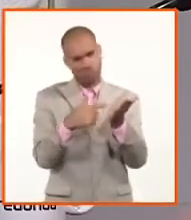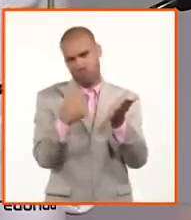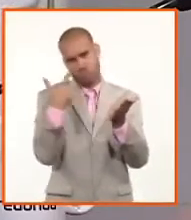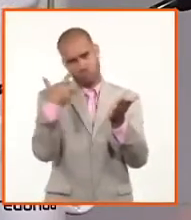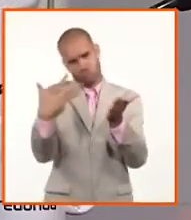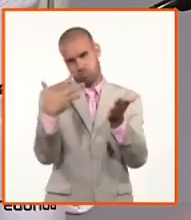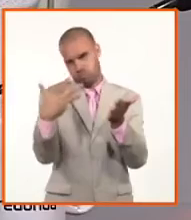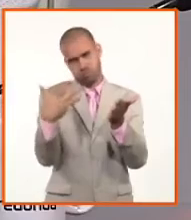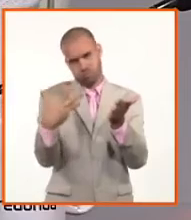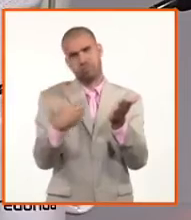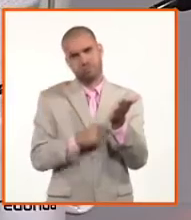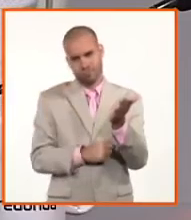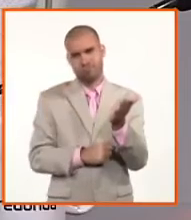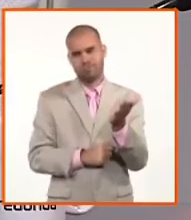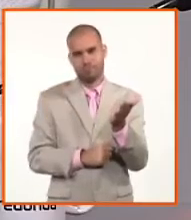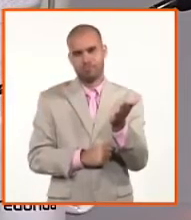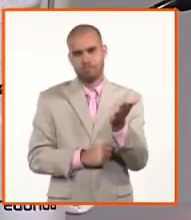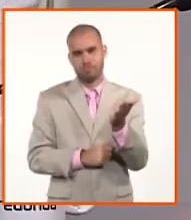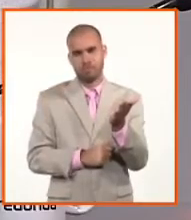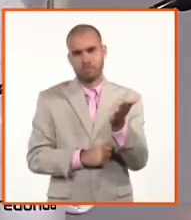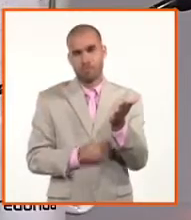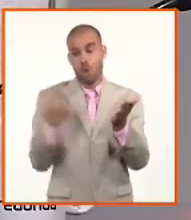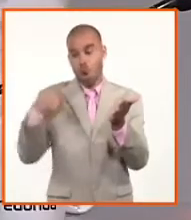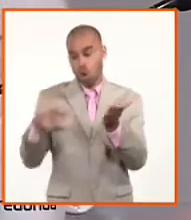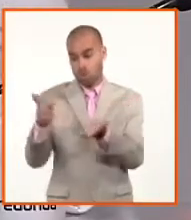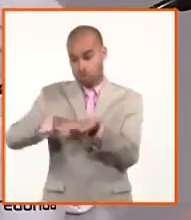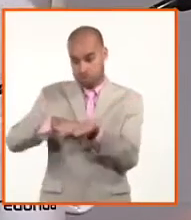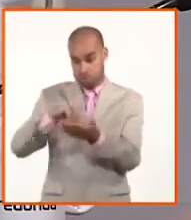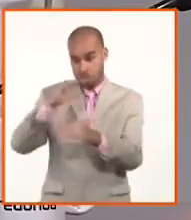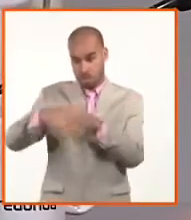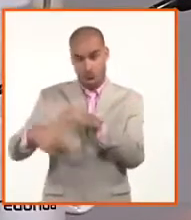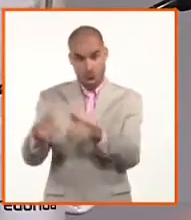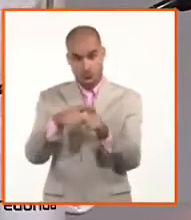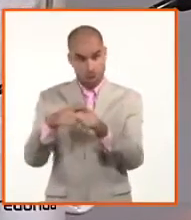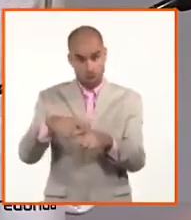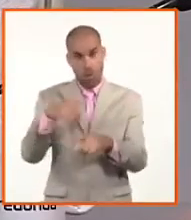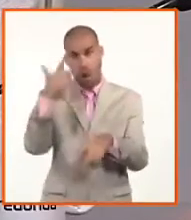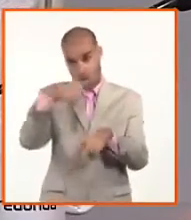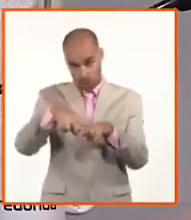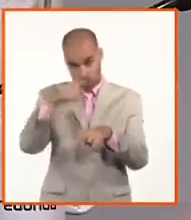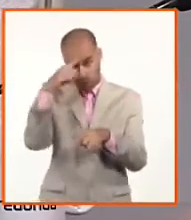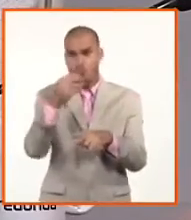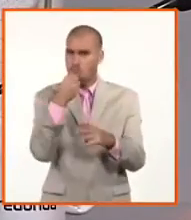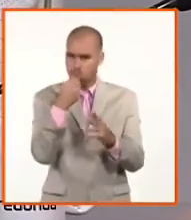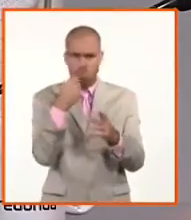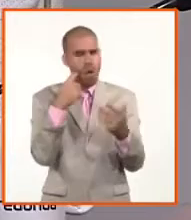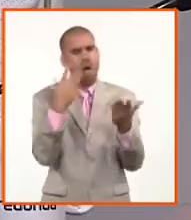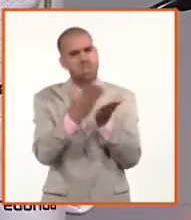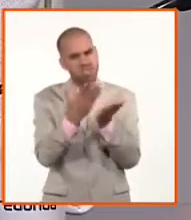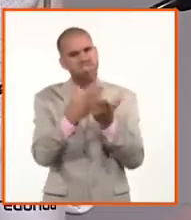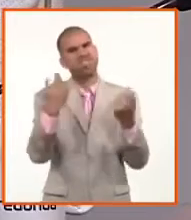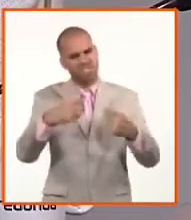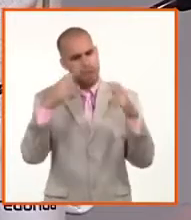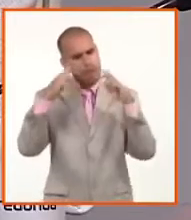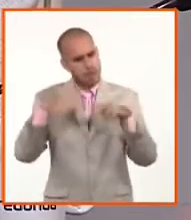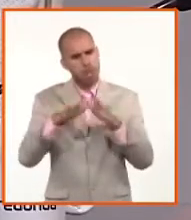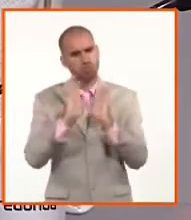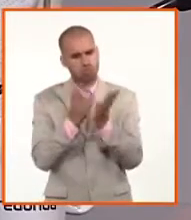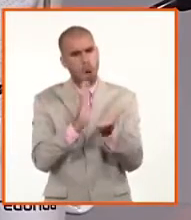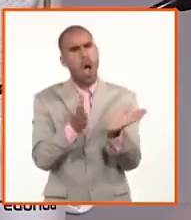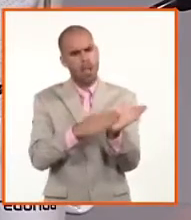joven que esté hoy en la Asociación de Hermanos Saiz o que esté en cualquier parte del país. Son ensayos que nosotros decimos una y otra